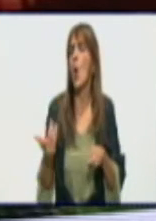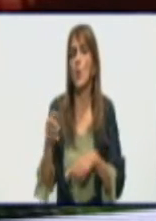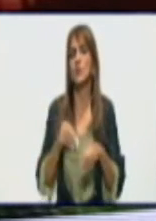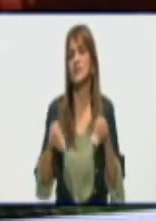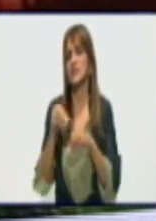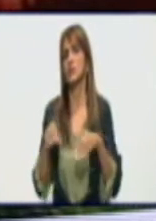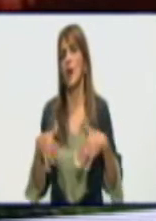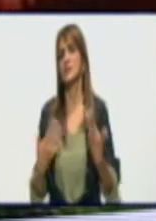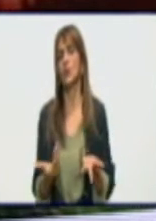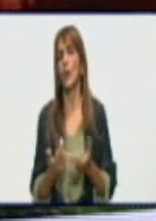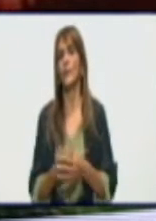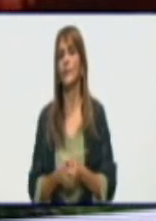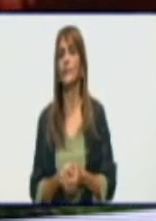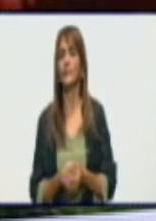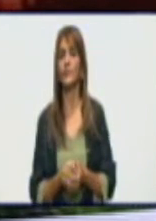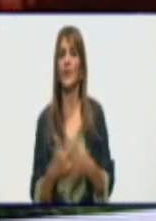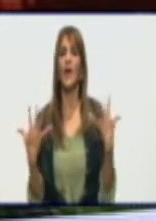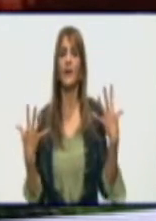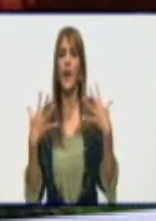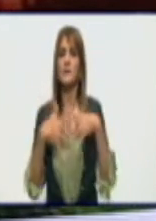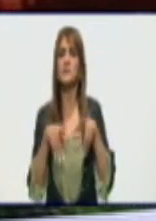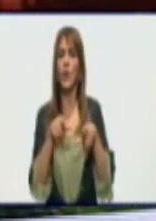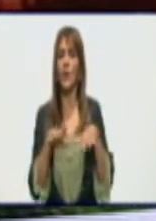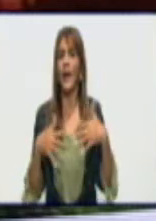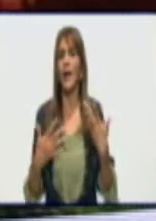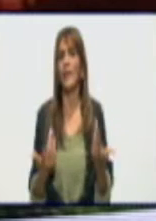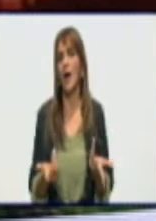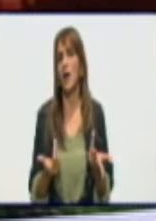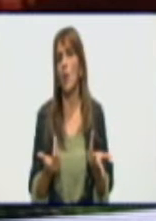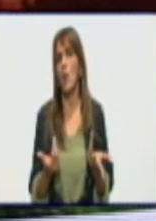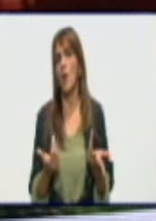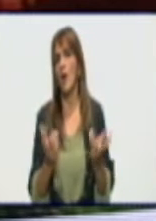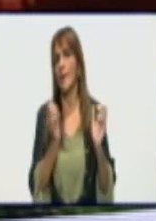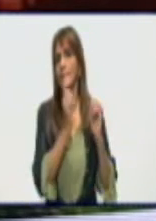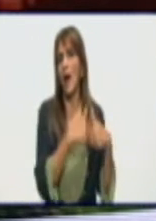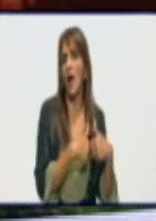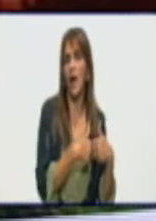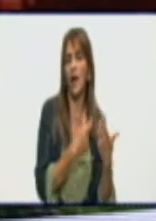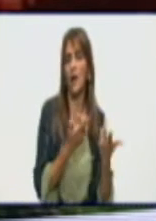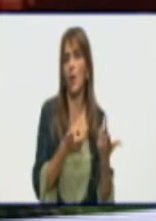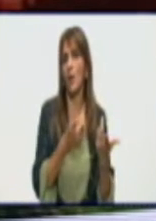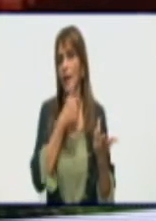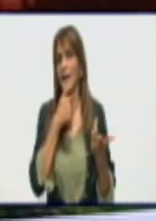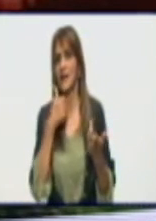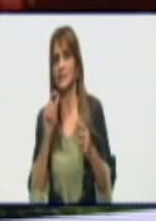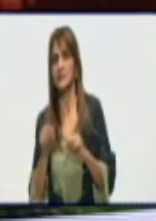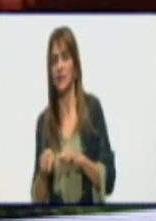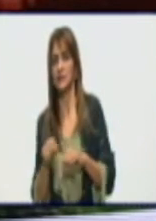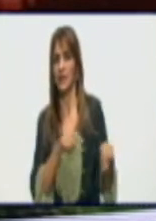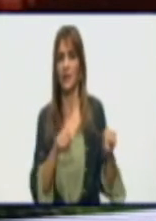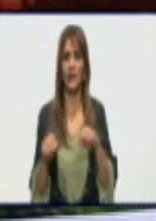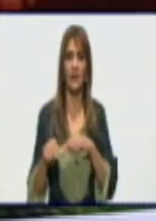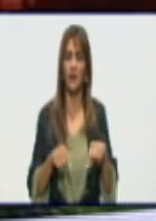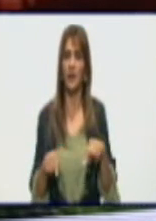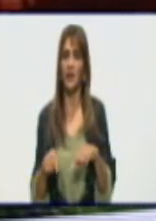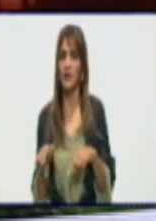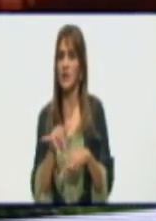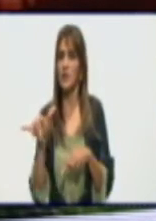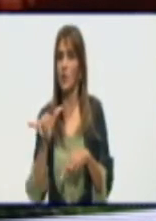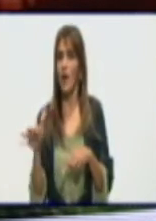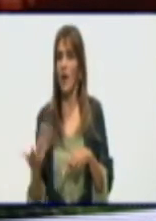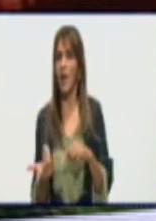va más allá de la harina, va más allá del núcleo, va más allá del aceite, de esos ingredientes. También tiene que